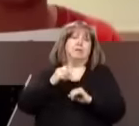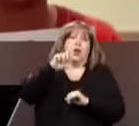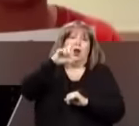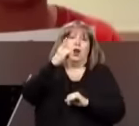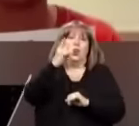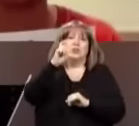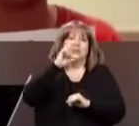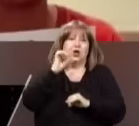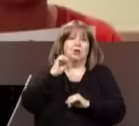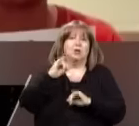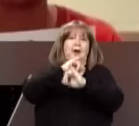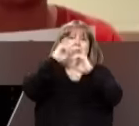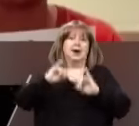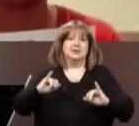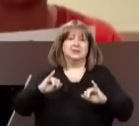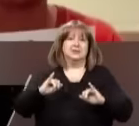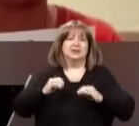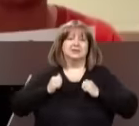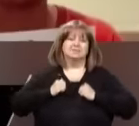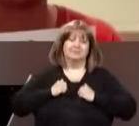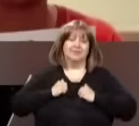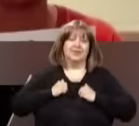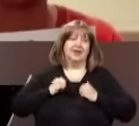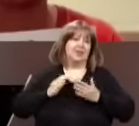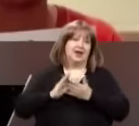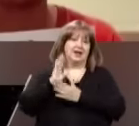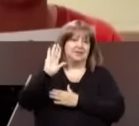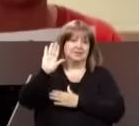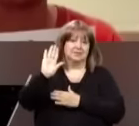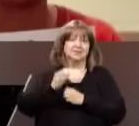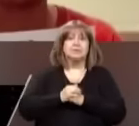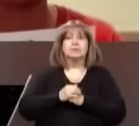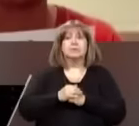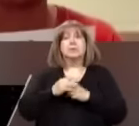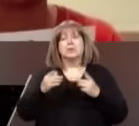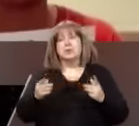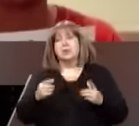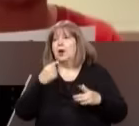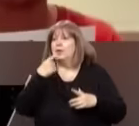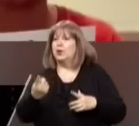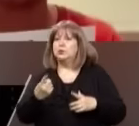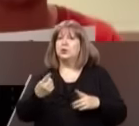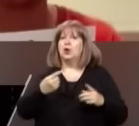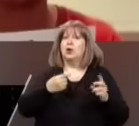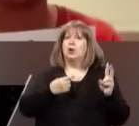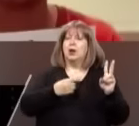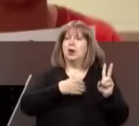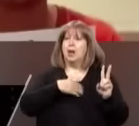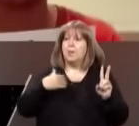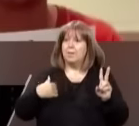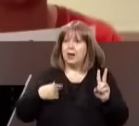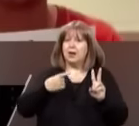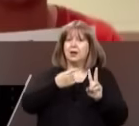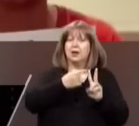abuso sexual que lo cometa solamente la pareja sin la participación de la madre es difícil. O por lo menos la madre sabía de la situación. La sentencia hace referencia